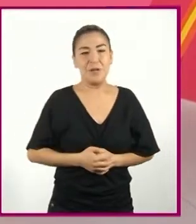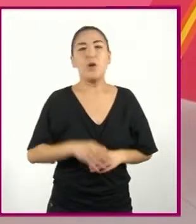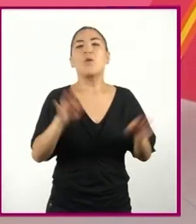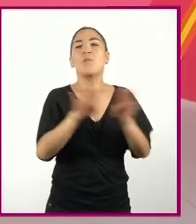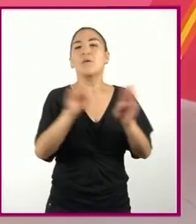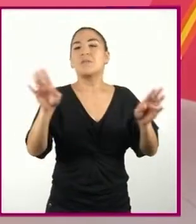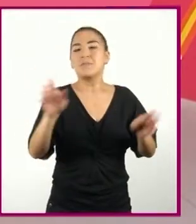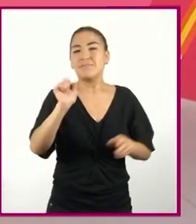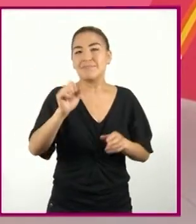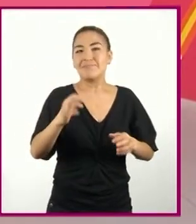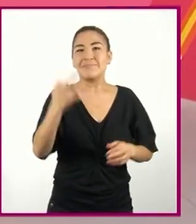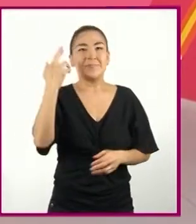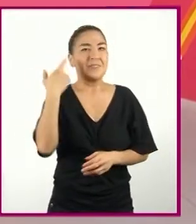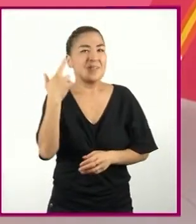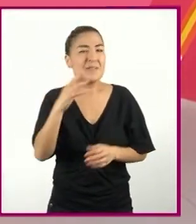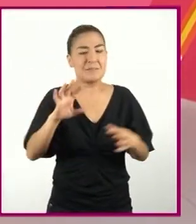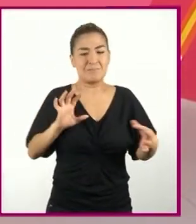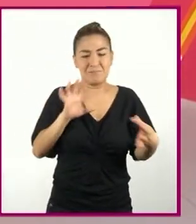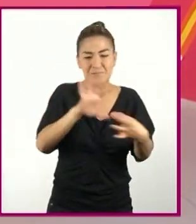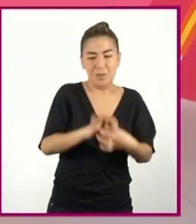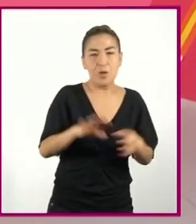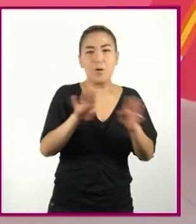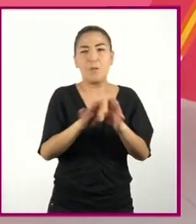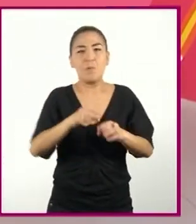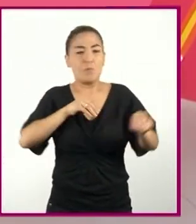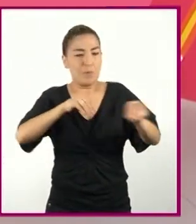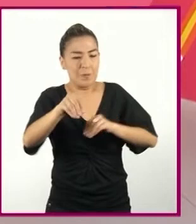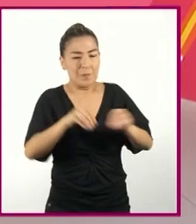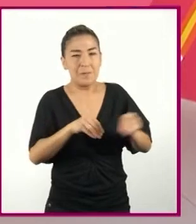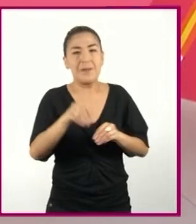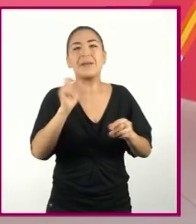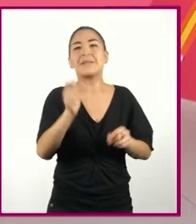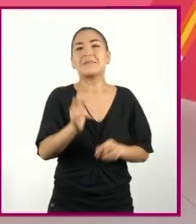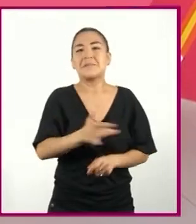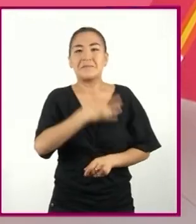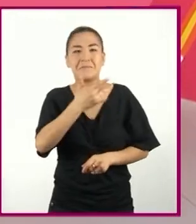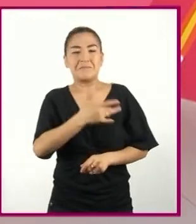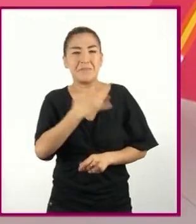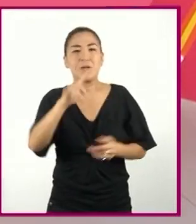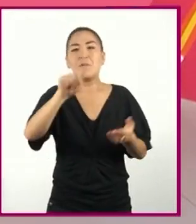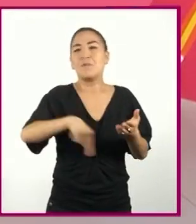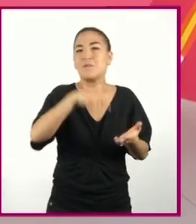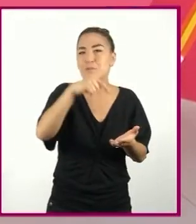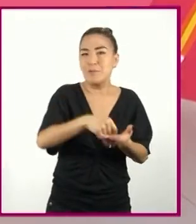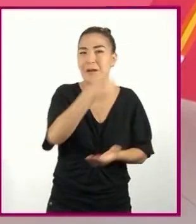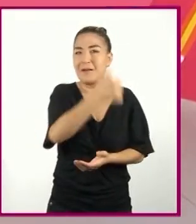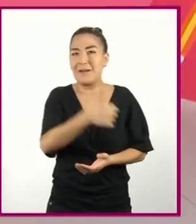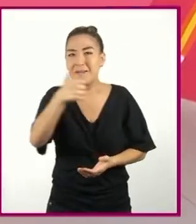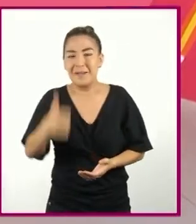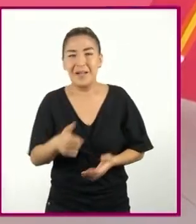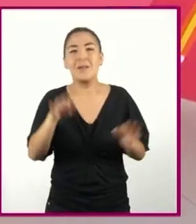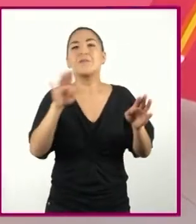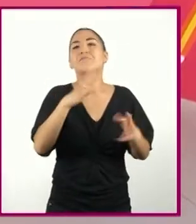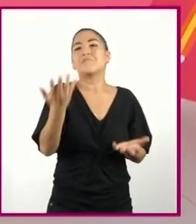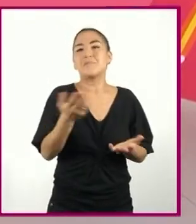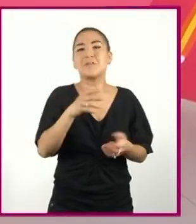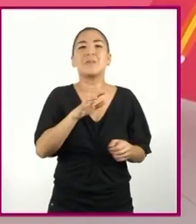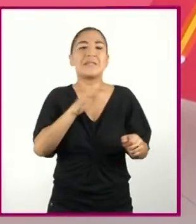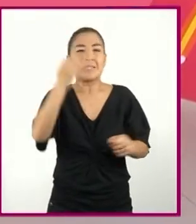su ritmo especial, al igual que cada momento, cada lugar, cada